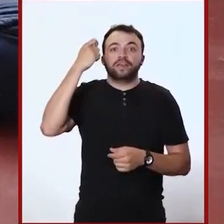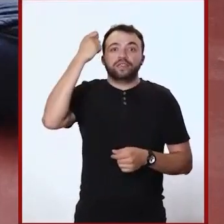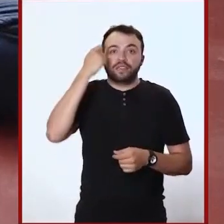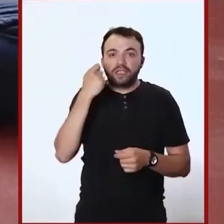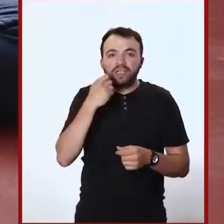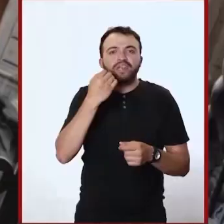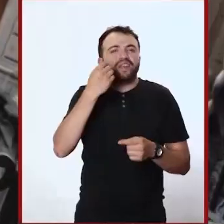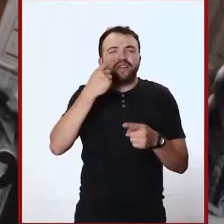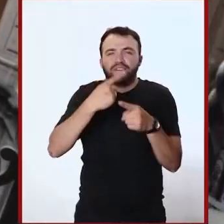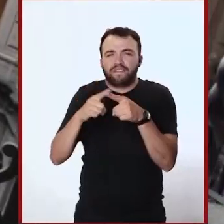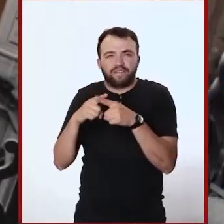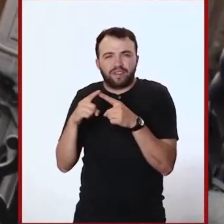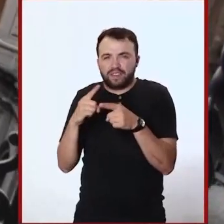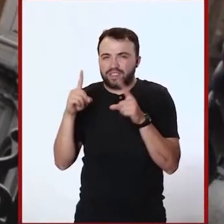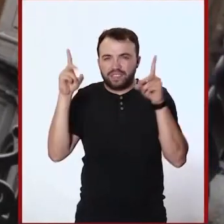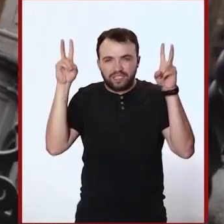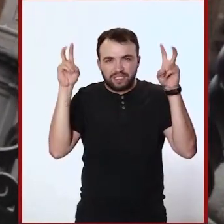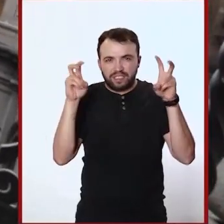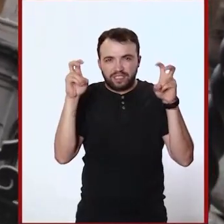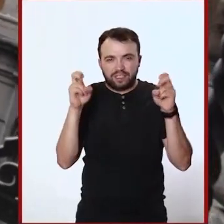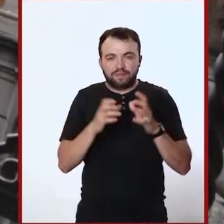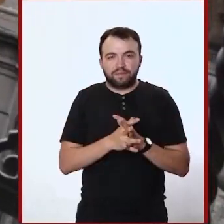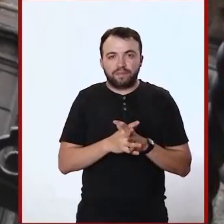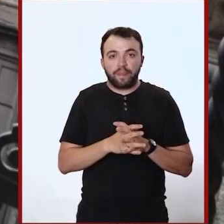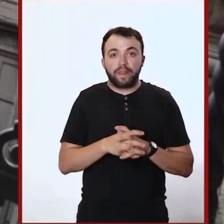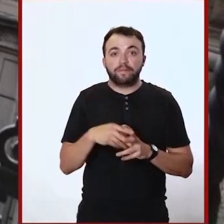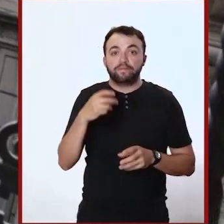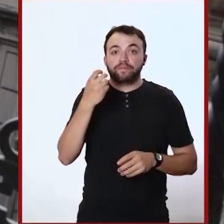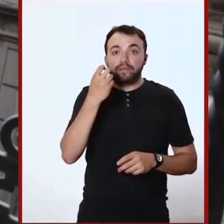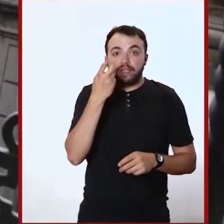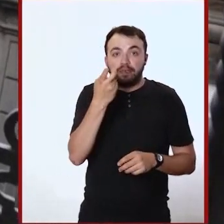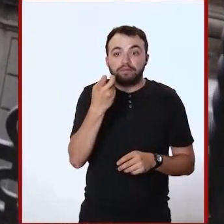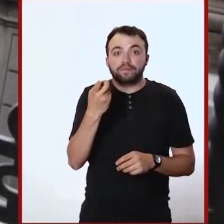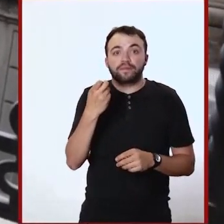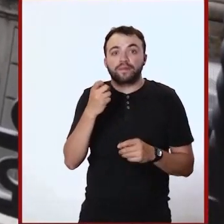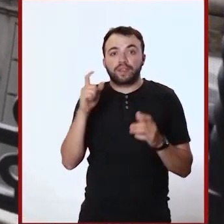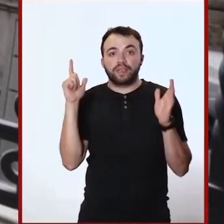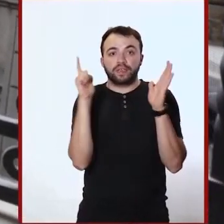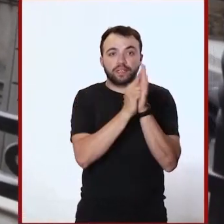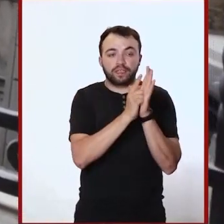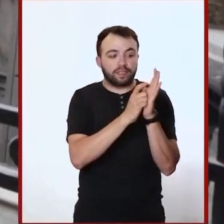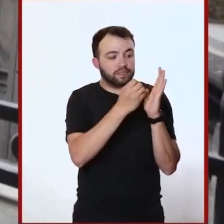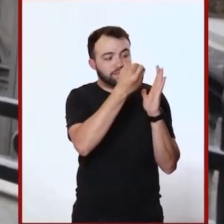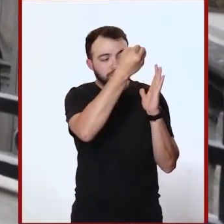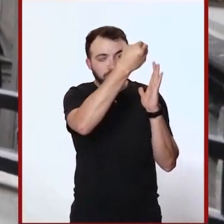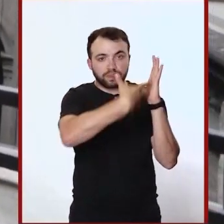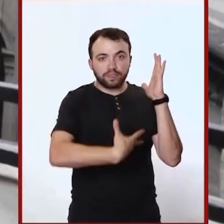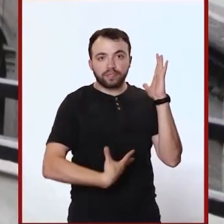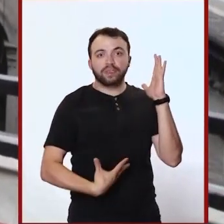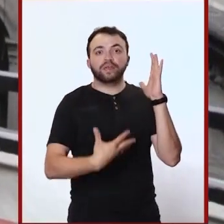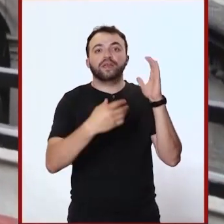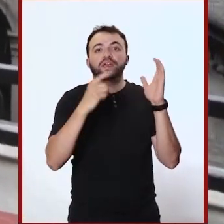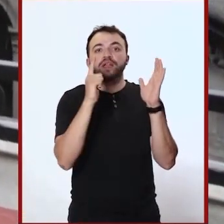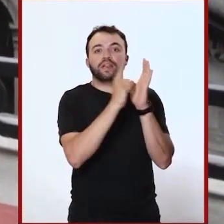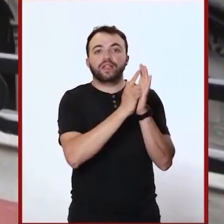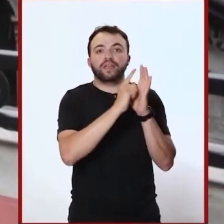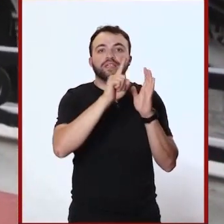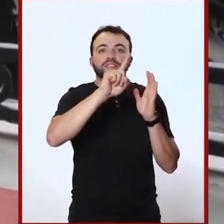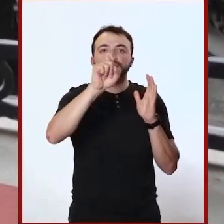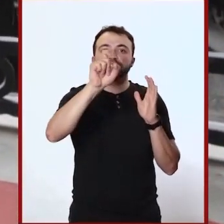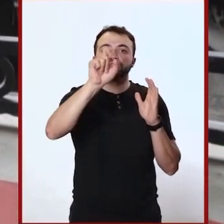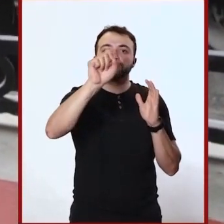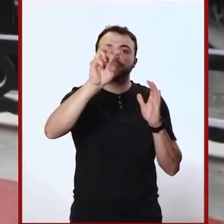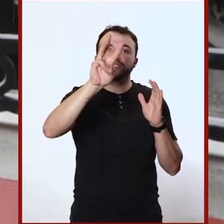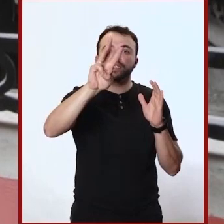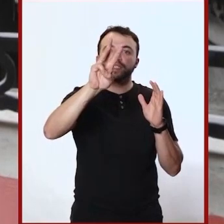participación de utilidades. Así es. Esta ley se desprende del artículo 123 de la Constitución Política de los Estados Unidos Mexicanos,